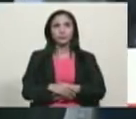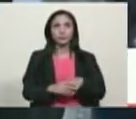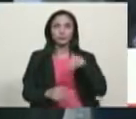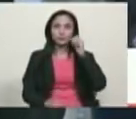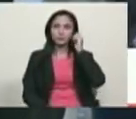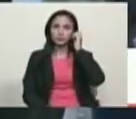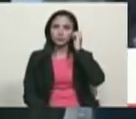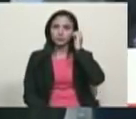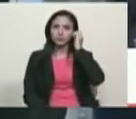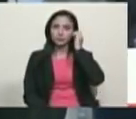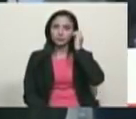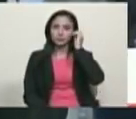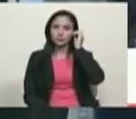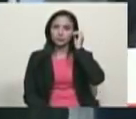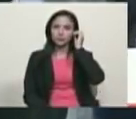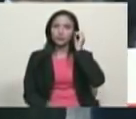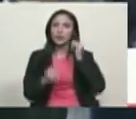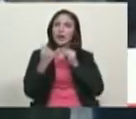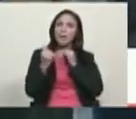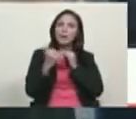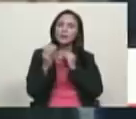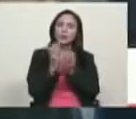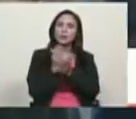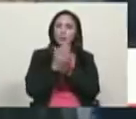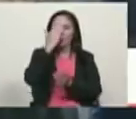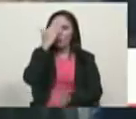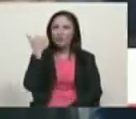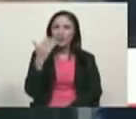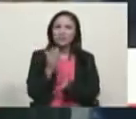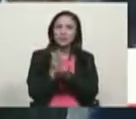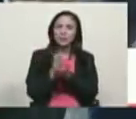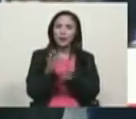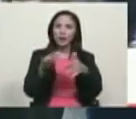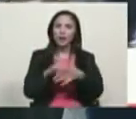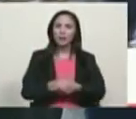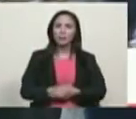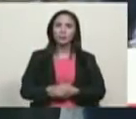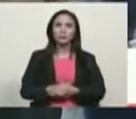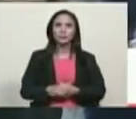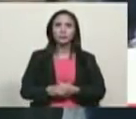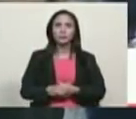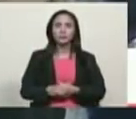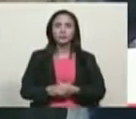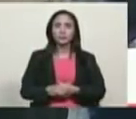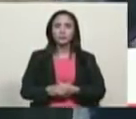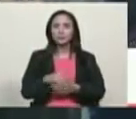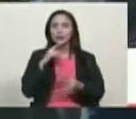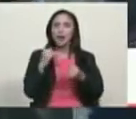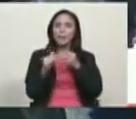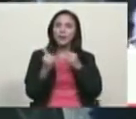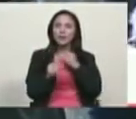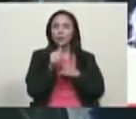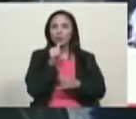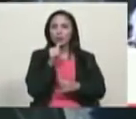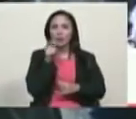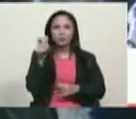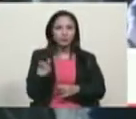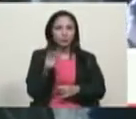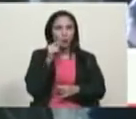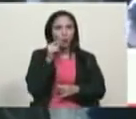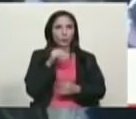el apellido siempre se me... Terrugi. Terrucci. Terrugi. De